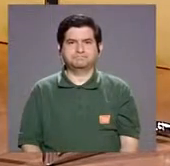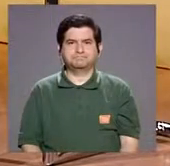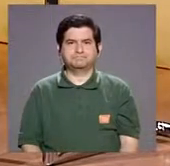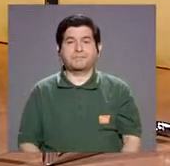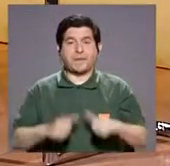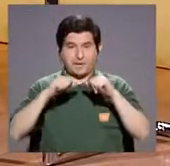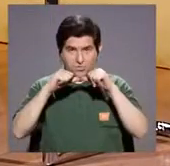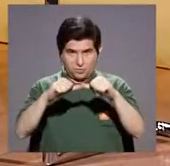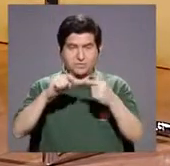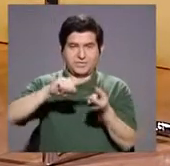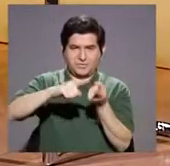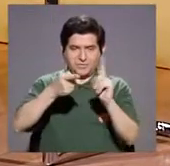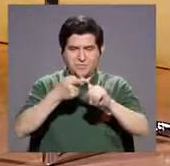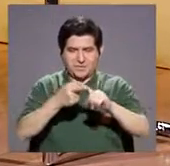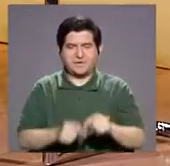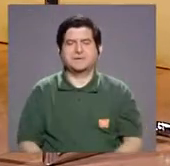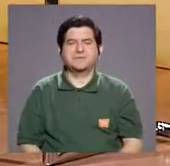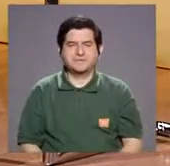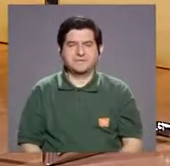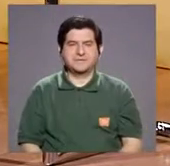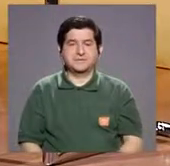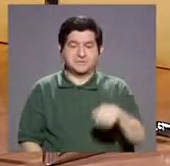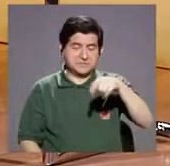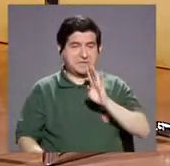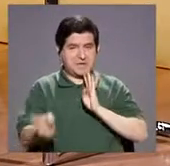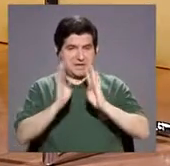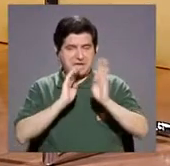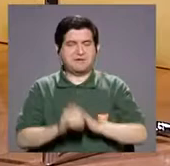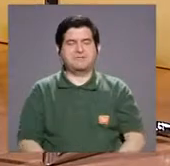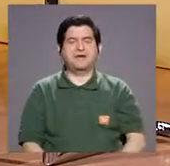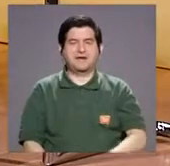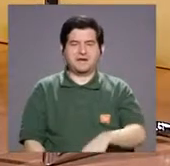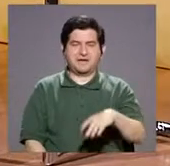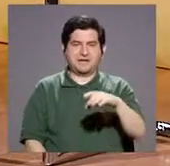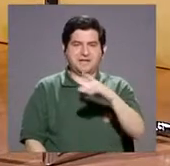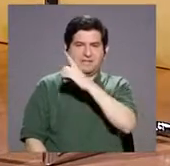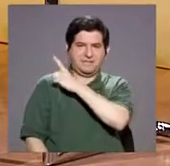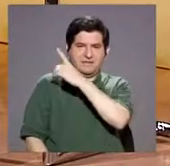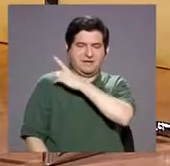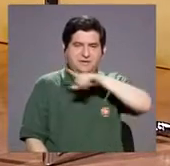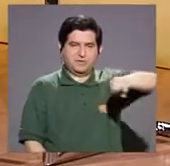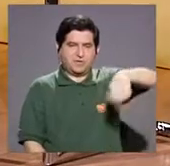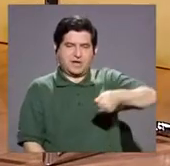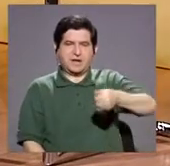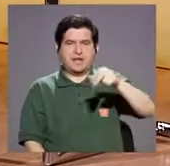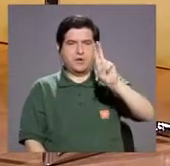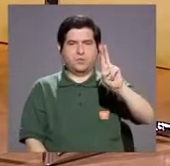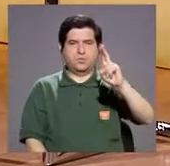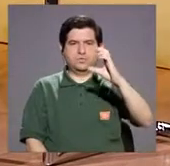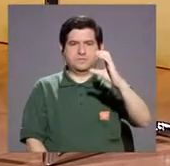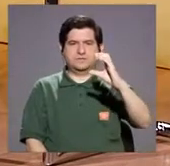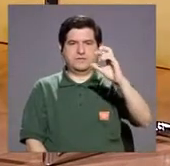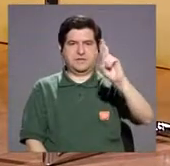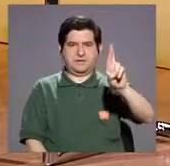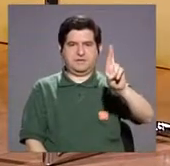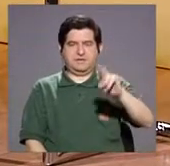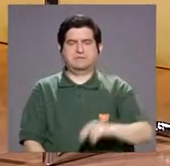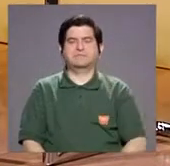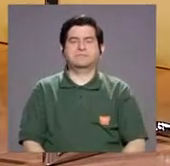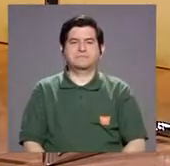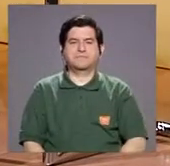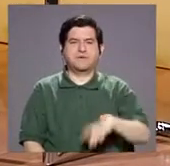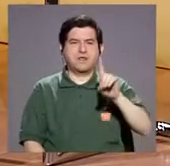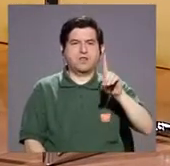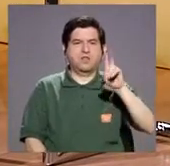continuamos amigas y amigos conversando con el director de canal los cdr el